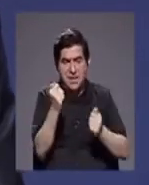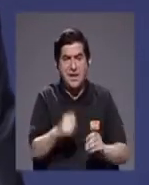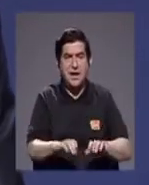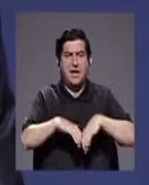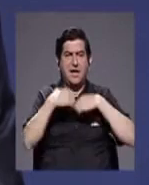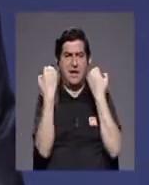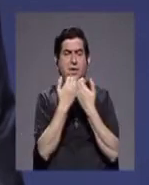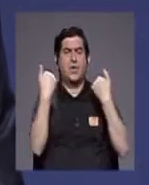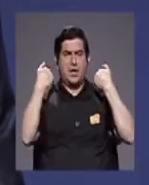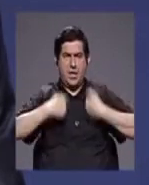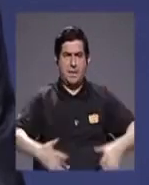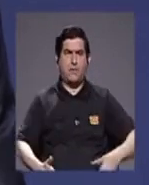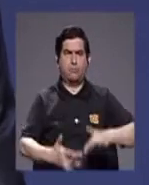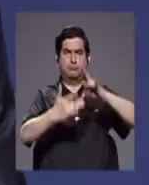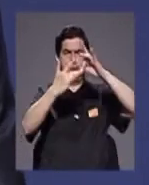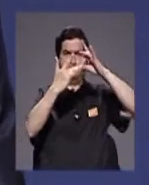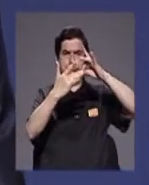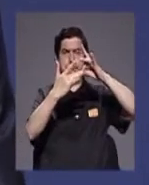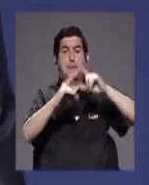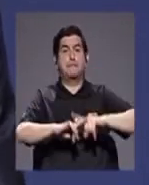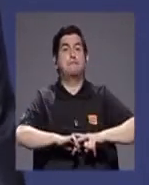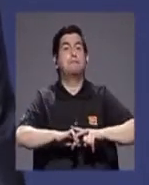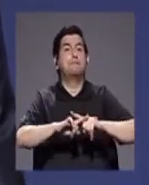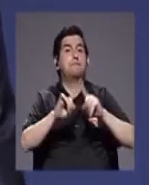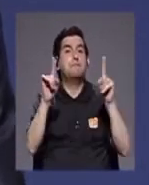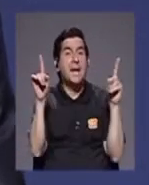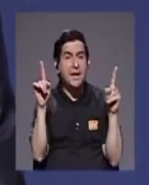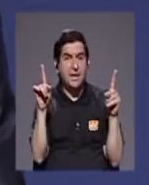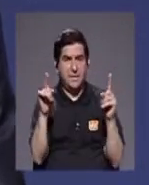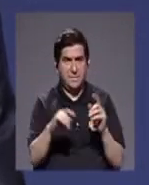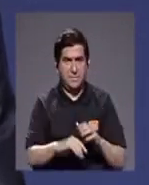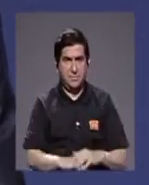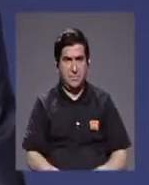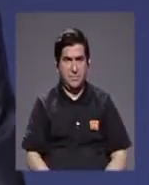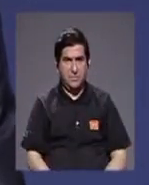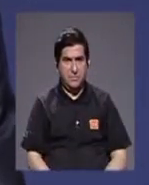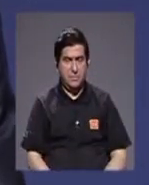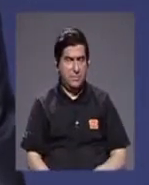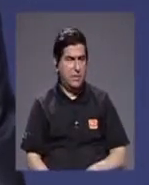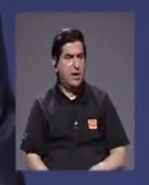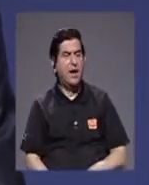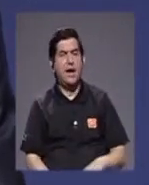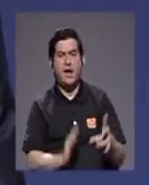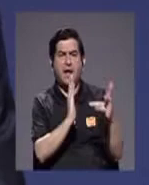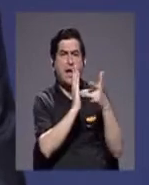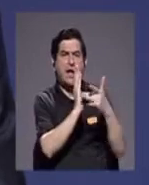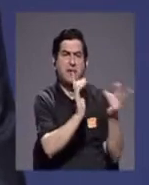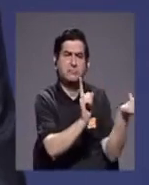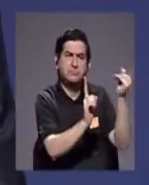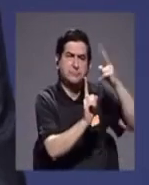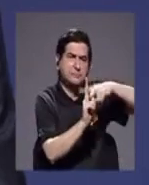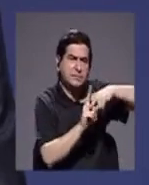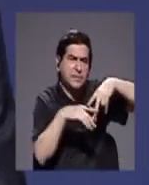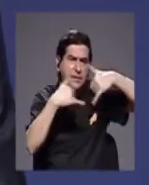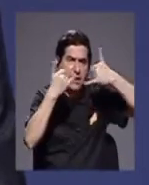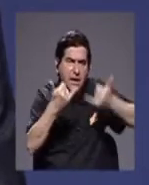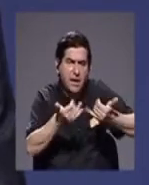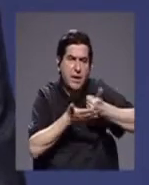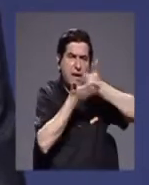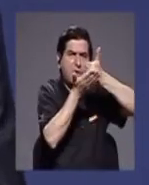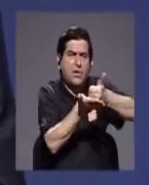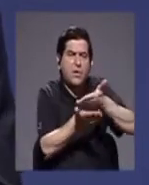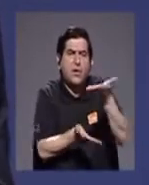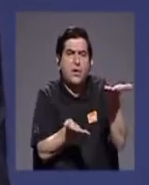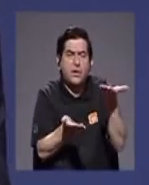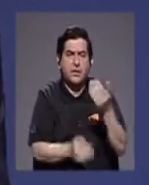equipo humano muy especializado. Pero creo que esta aplicación de la tecnología lo que va a ayudar es